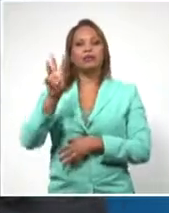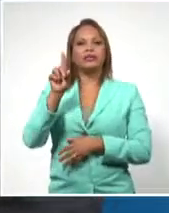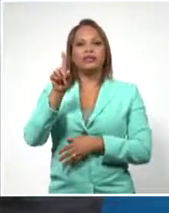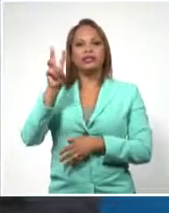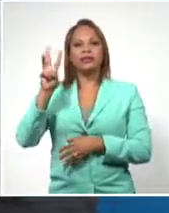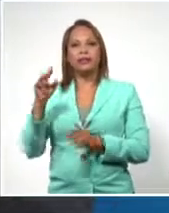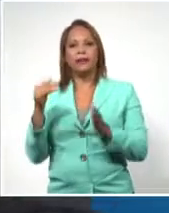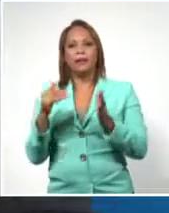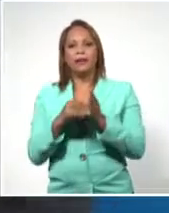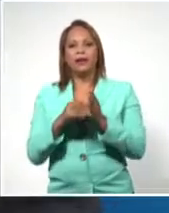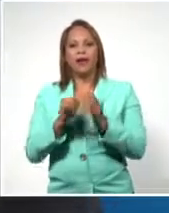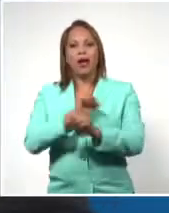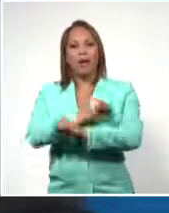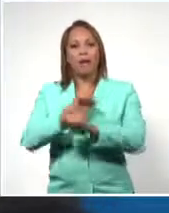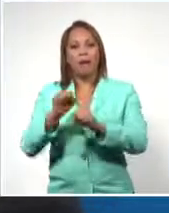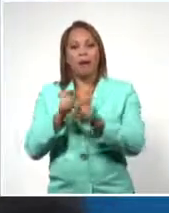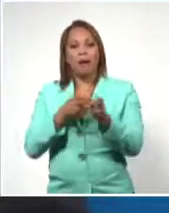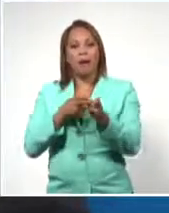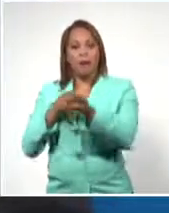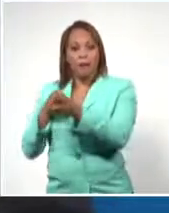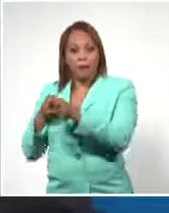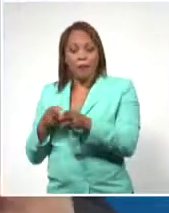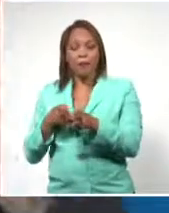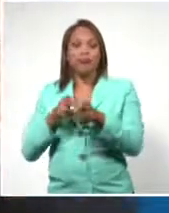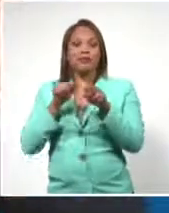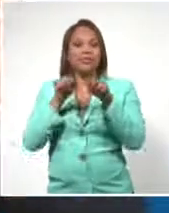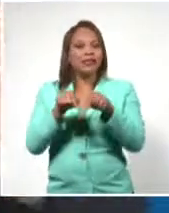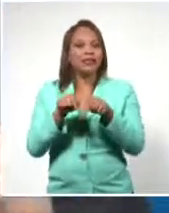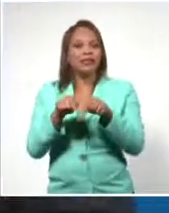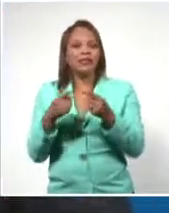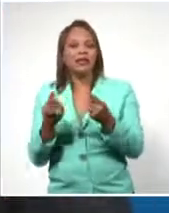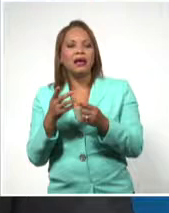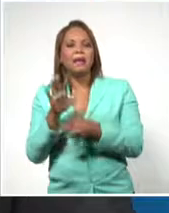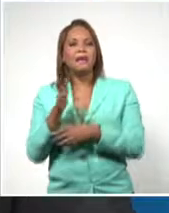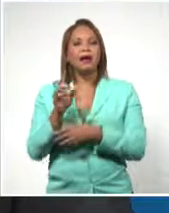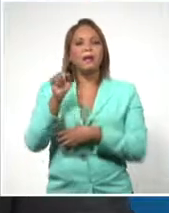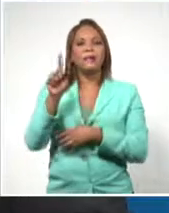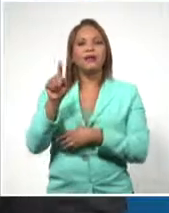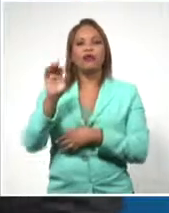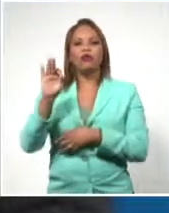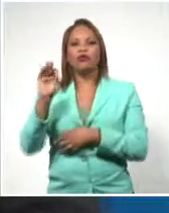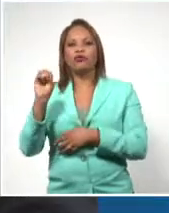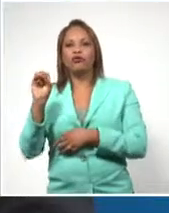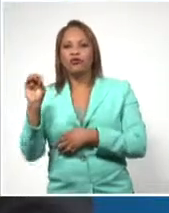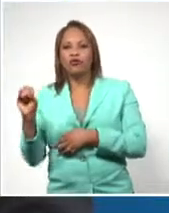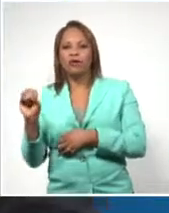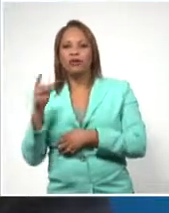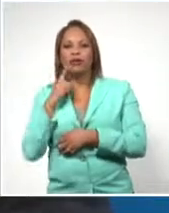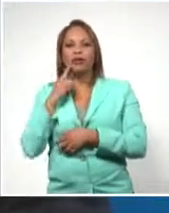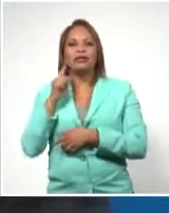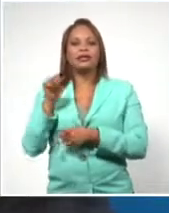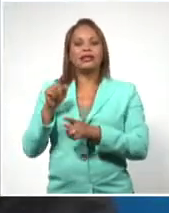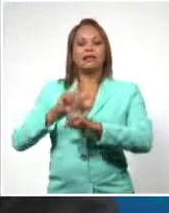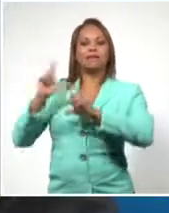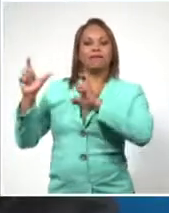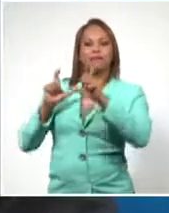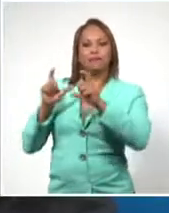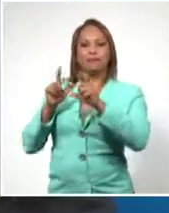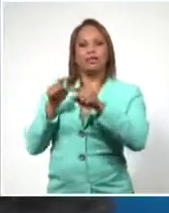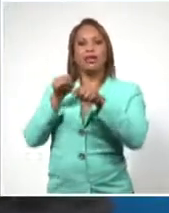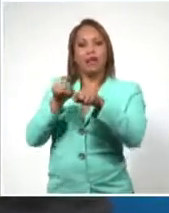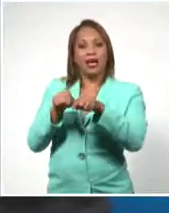13.400 armas nucleares, de las cuales casi 1.800 están en alerta